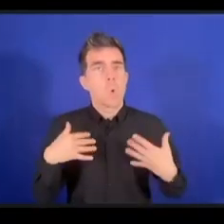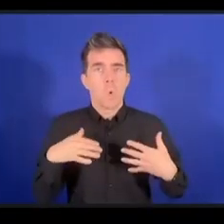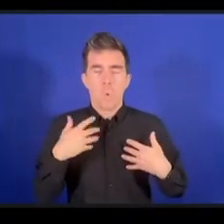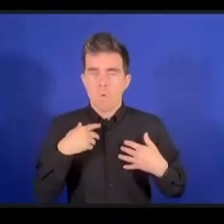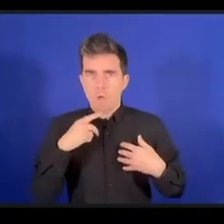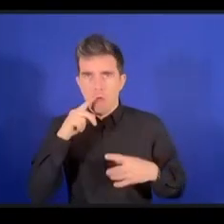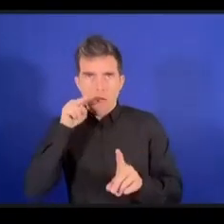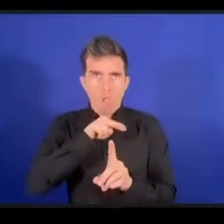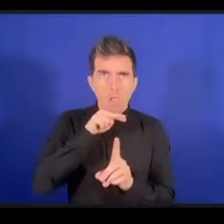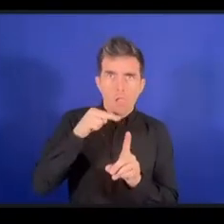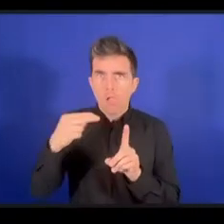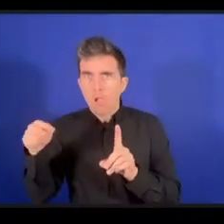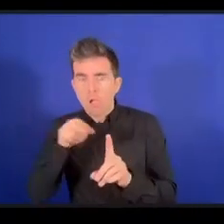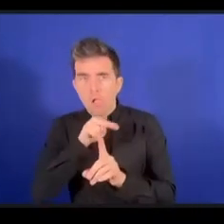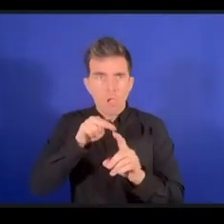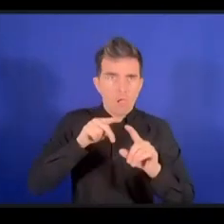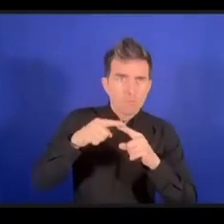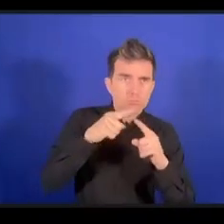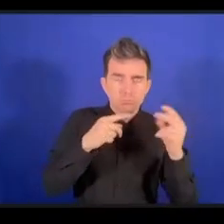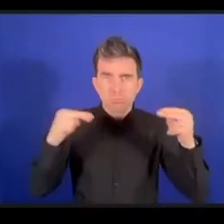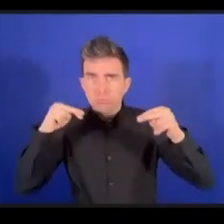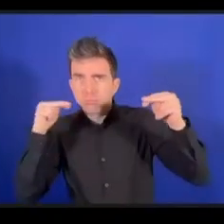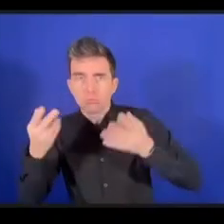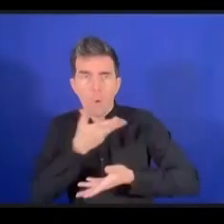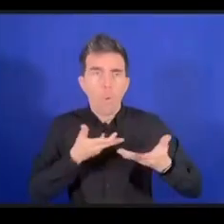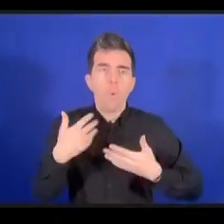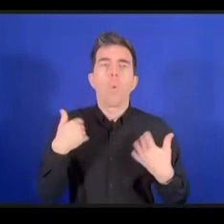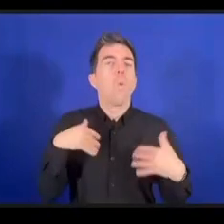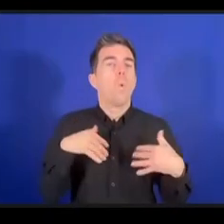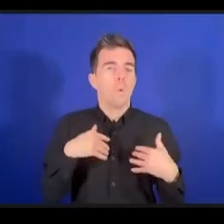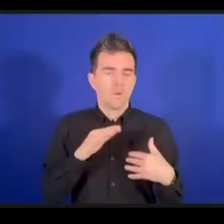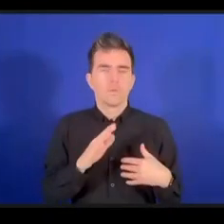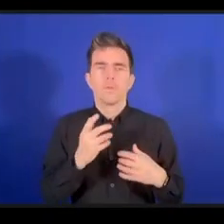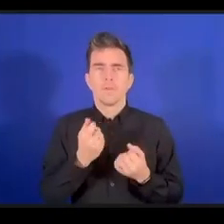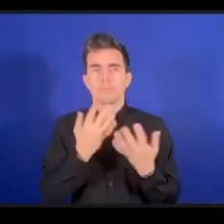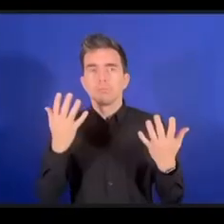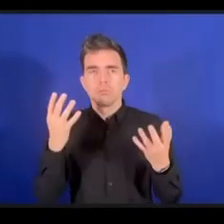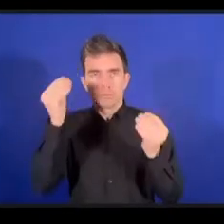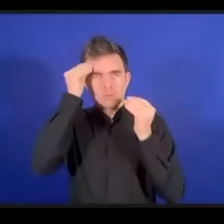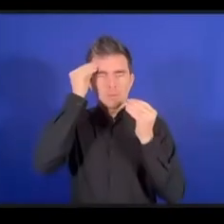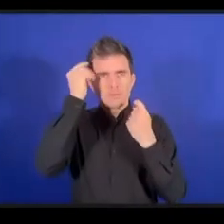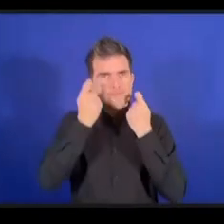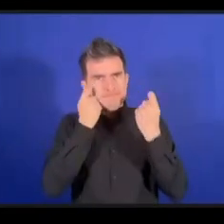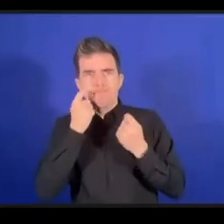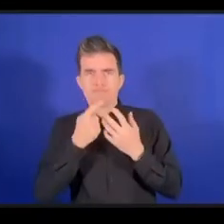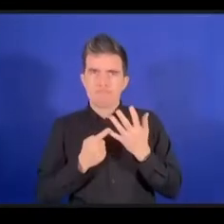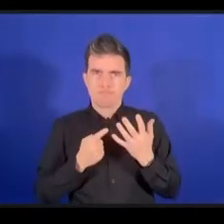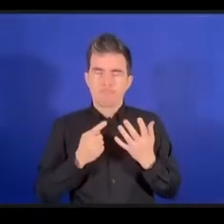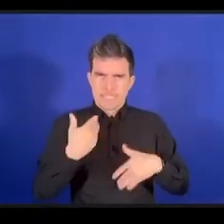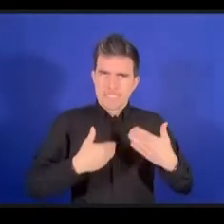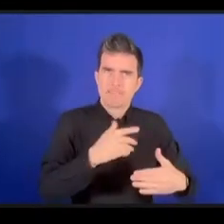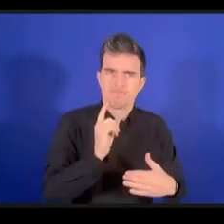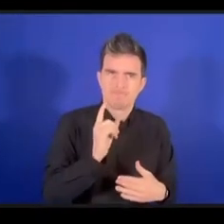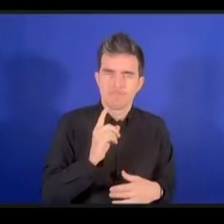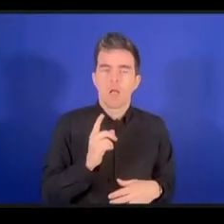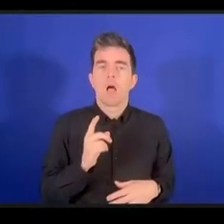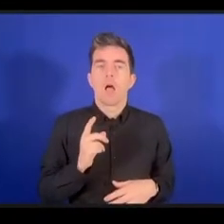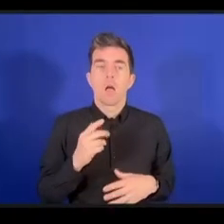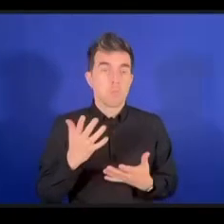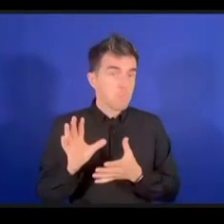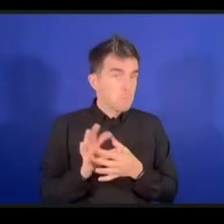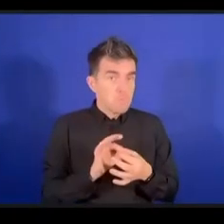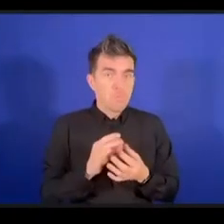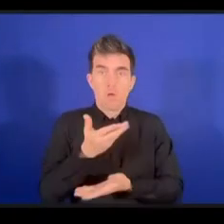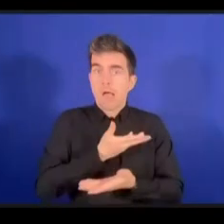aprendidas con muchos llamados a la acción pero no se puede resumir todo lo dicho aquí en dos puntos pero sí les puedo decir dos cosas que me llevo